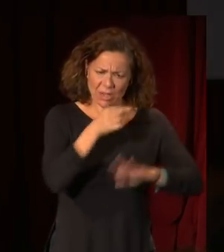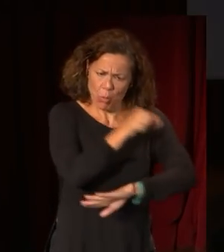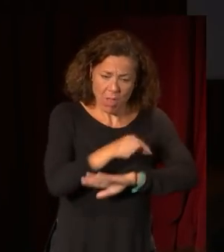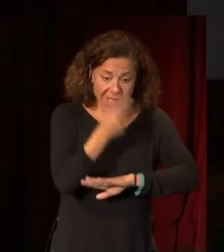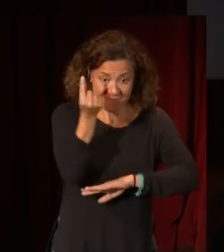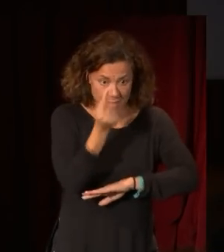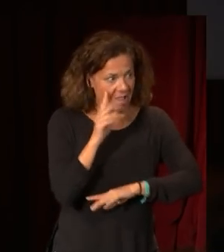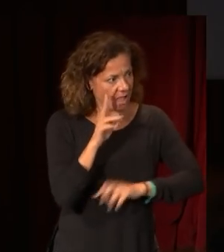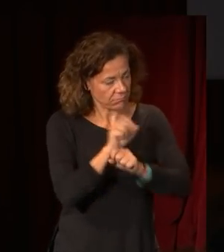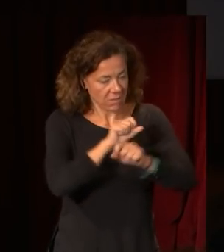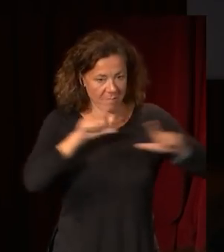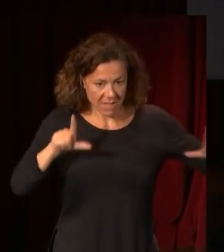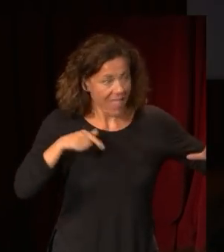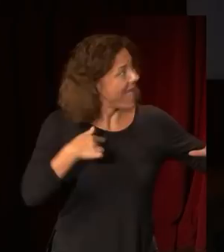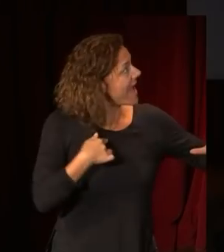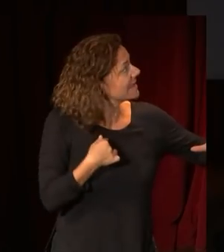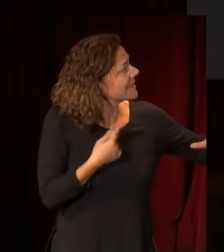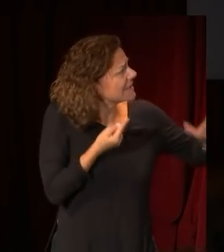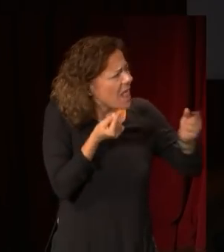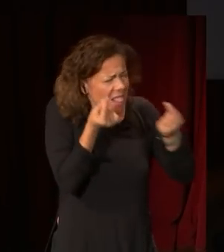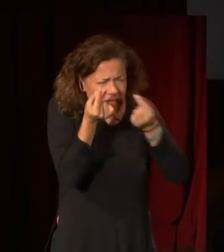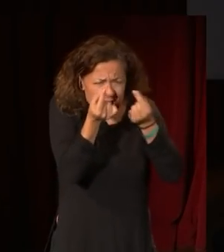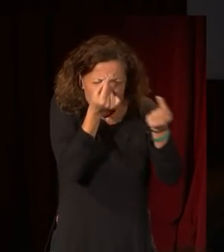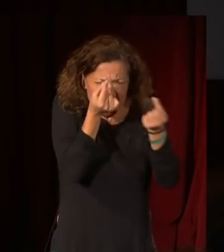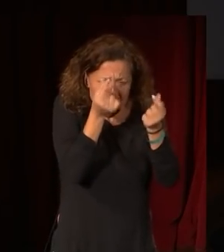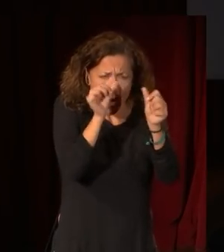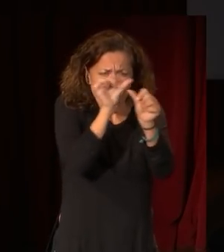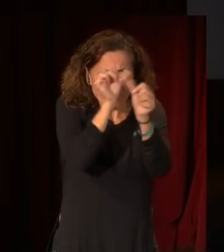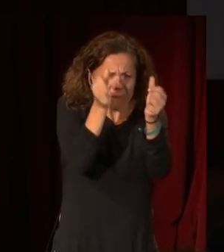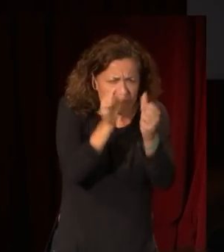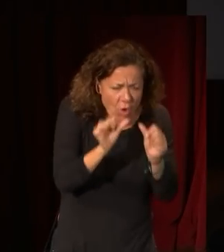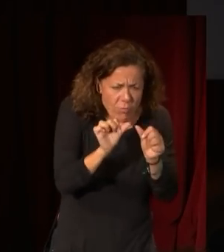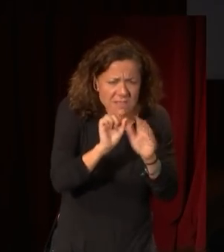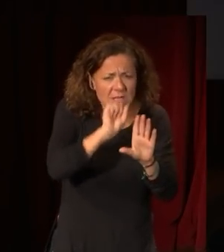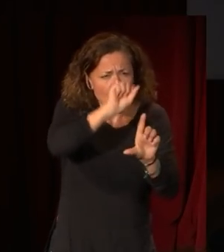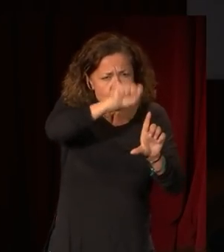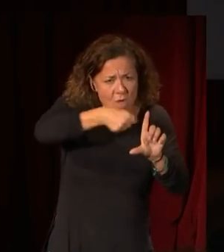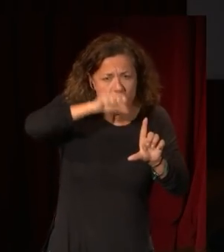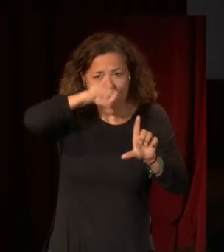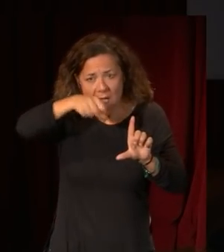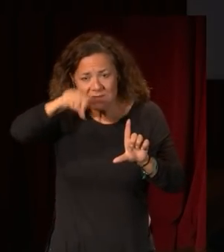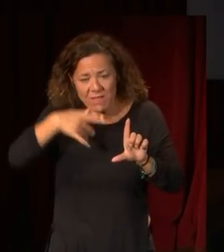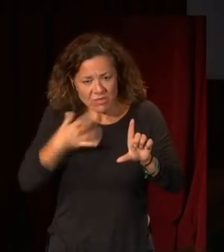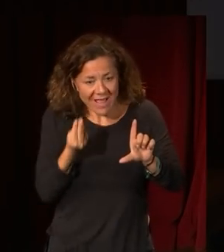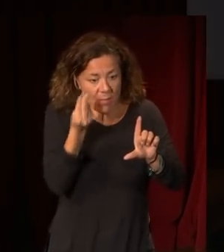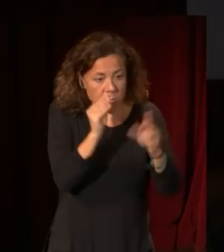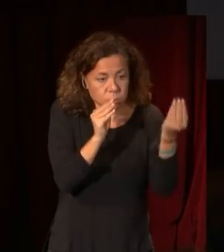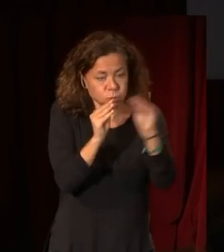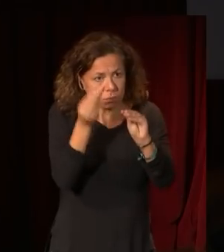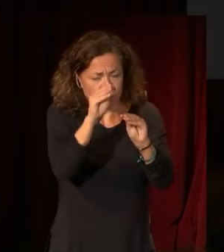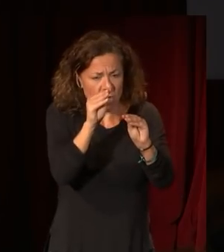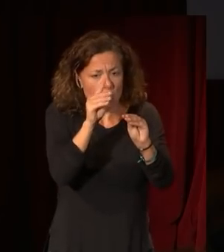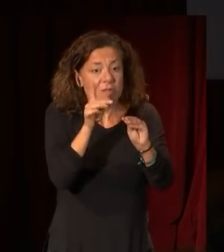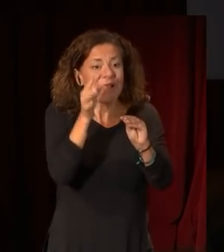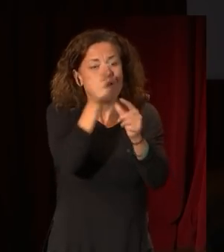y lo vemos más estas micro arquitecturas de forni q las de los espacios que están habitados por las imágenes